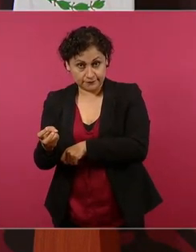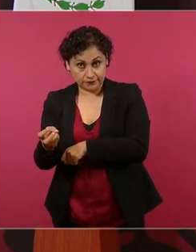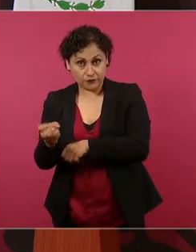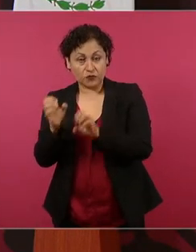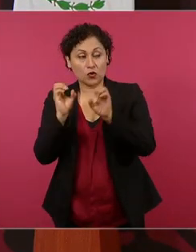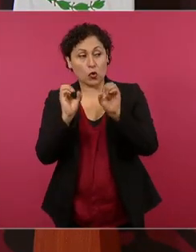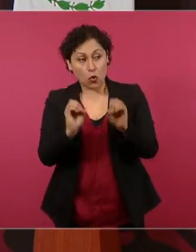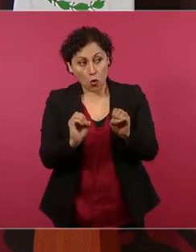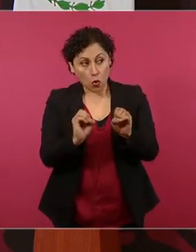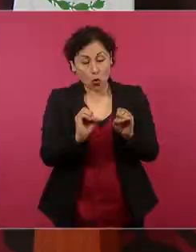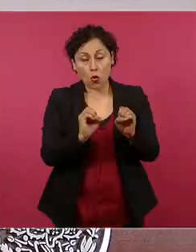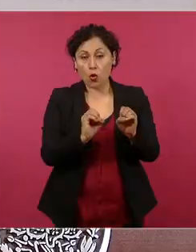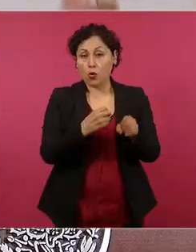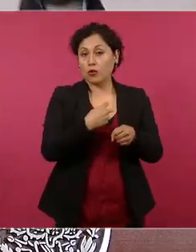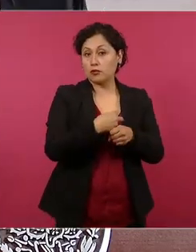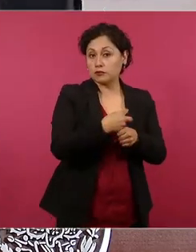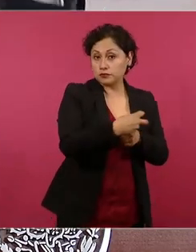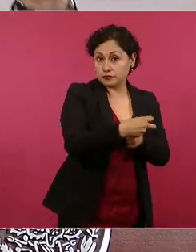o